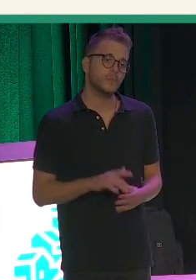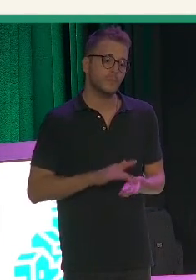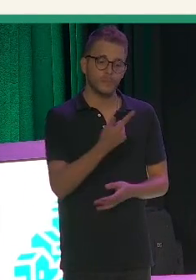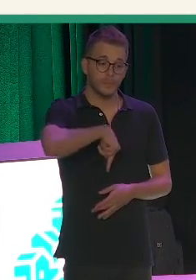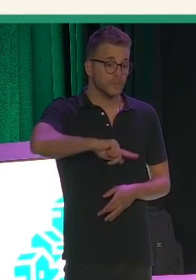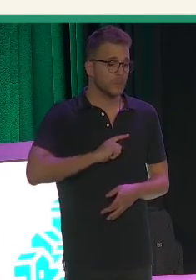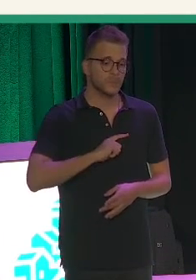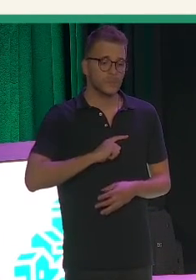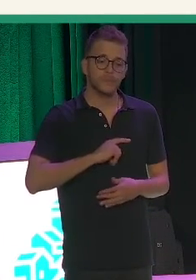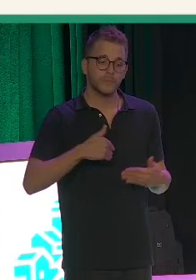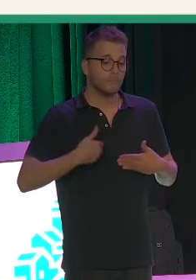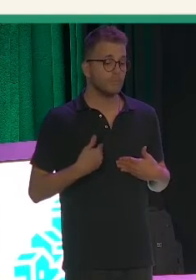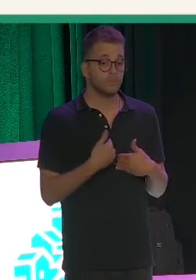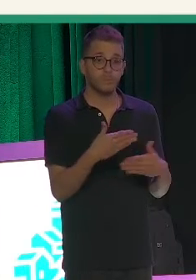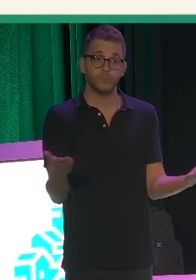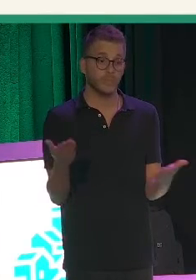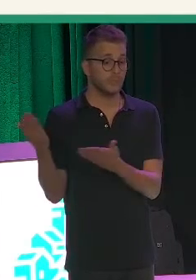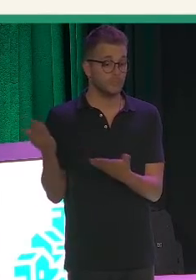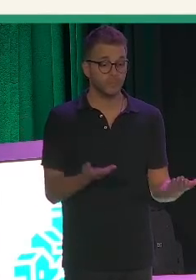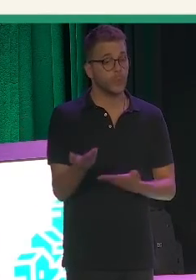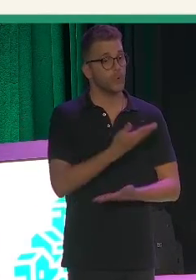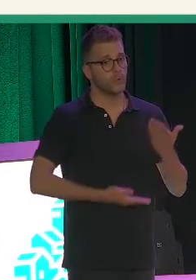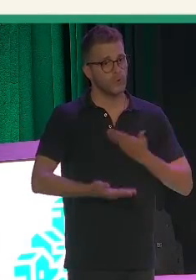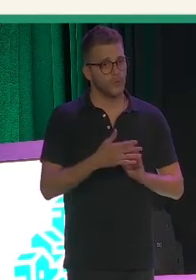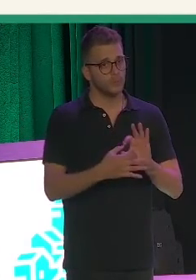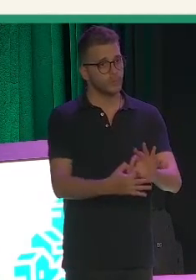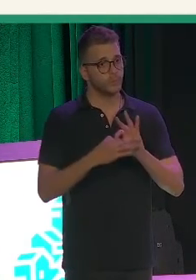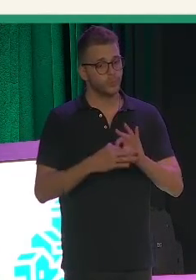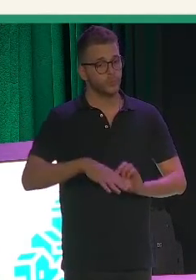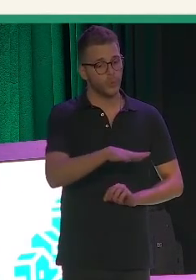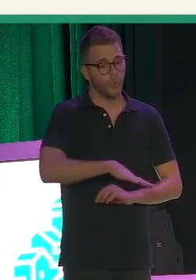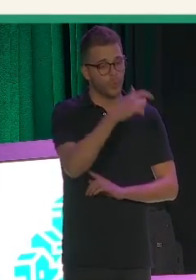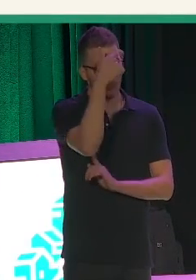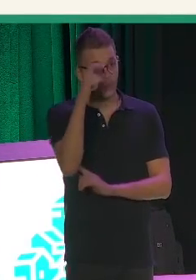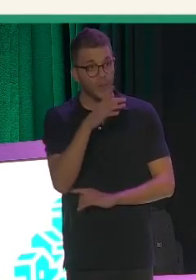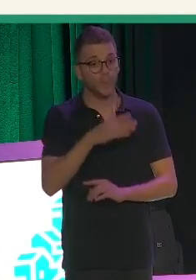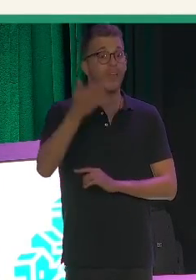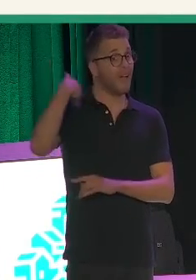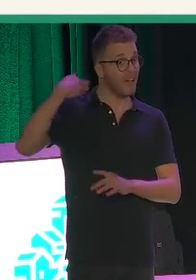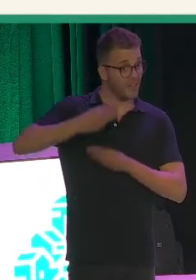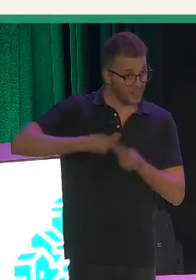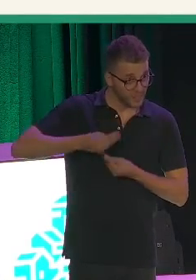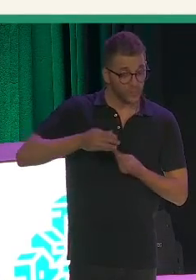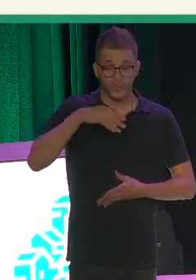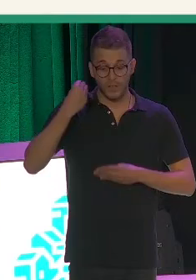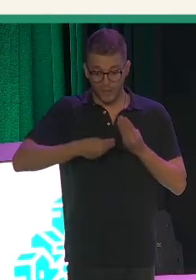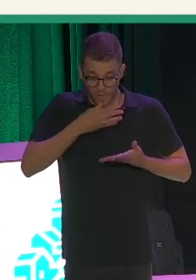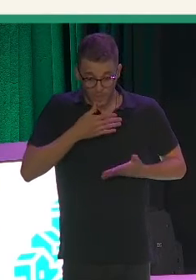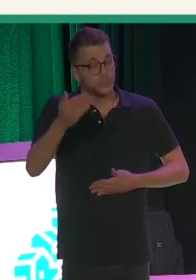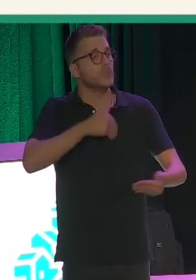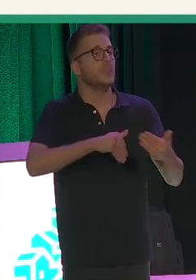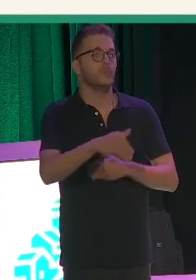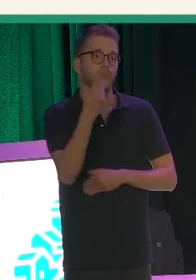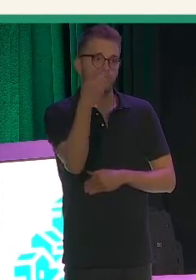favorable y tendida a la colaboración y a la estrecha unión con el medio rural, porque lo hicimos, lo estamos haciendo y lo haremos. Así que